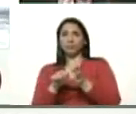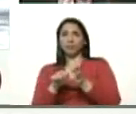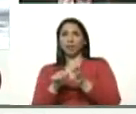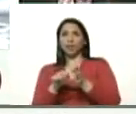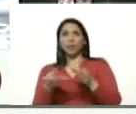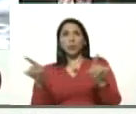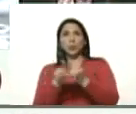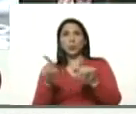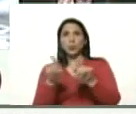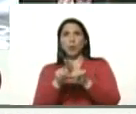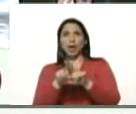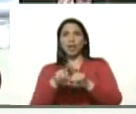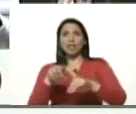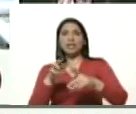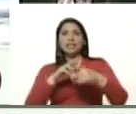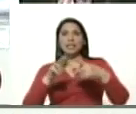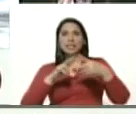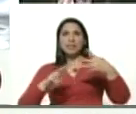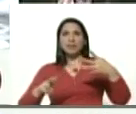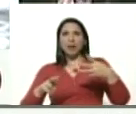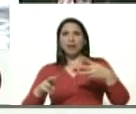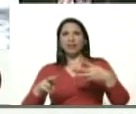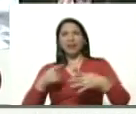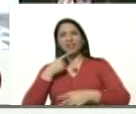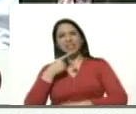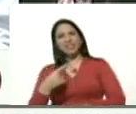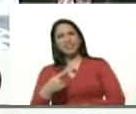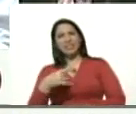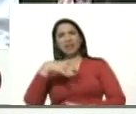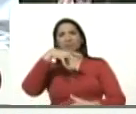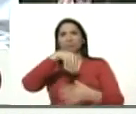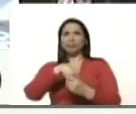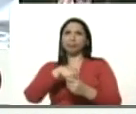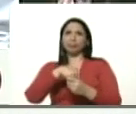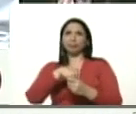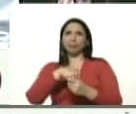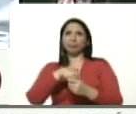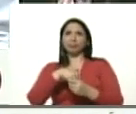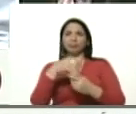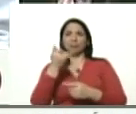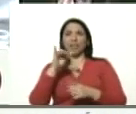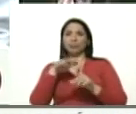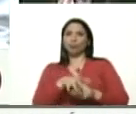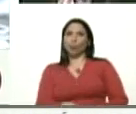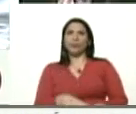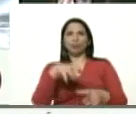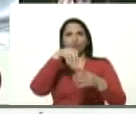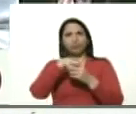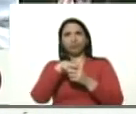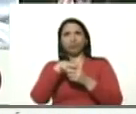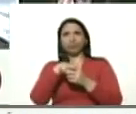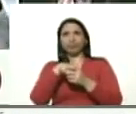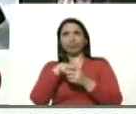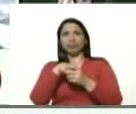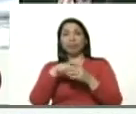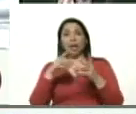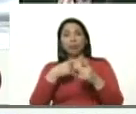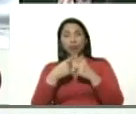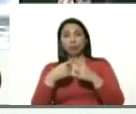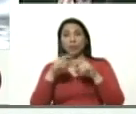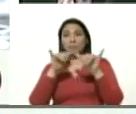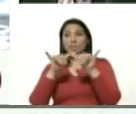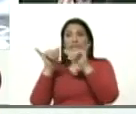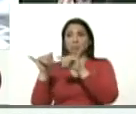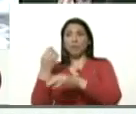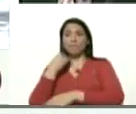rima, se quejaba del encierro al que estaba sometido. Asimismo, hubo una